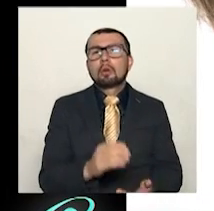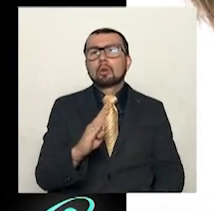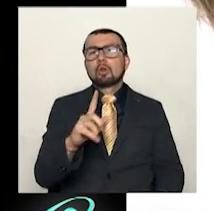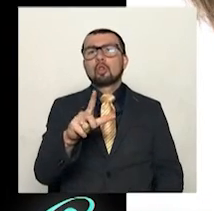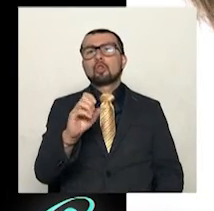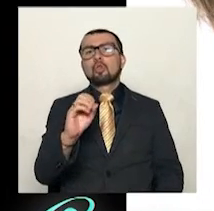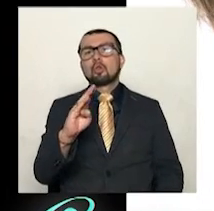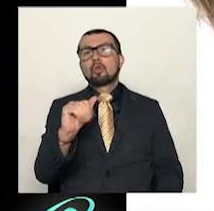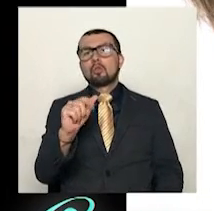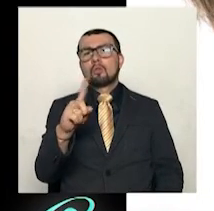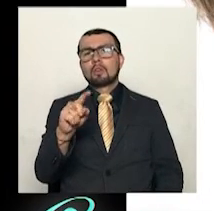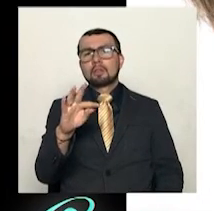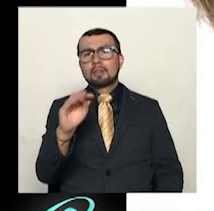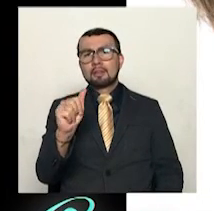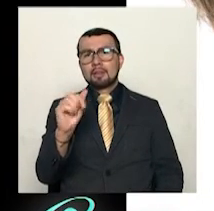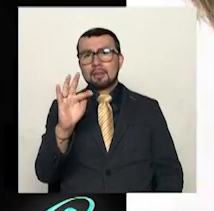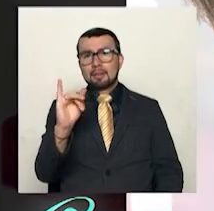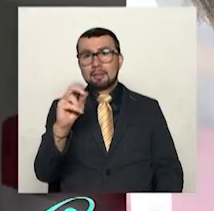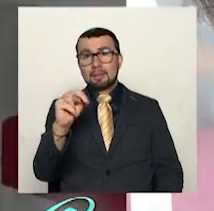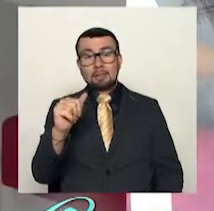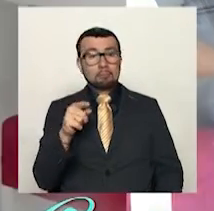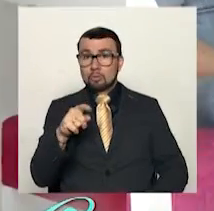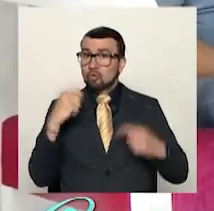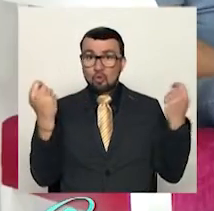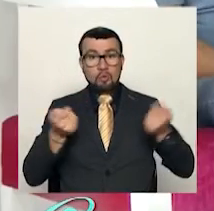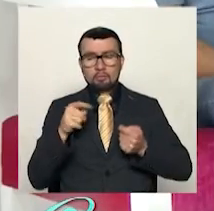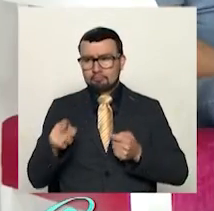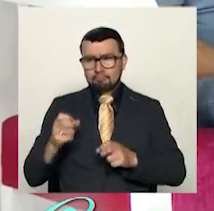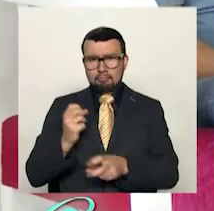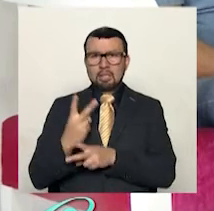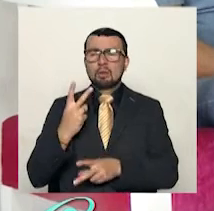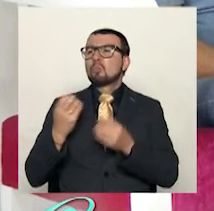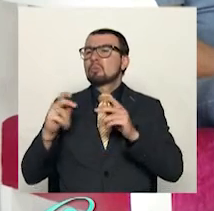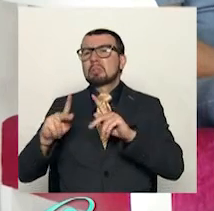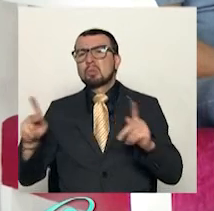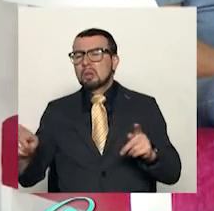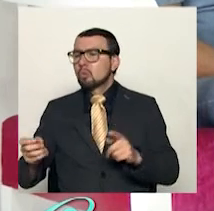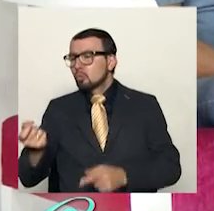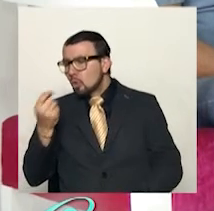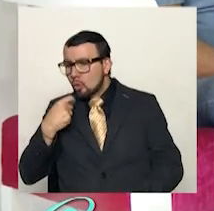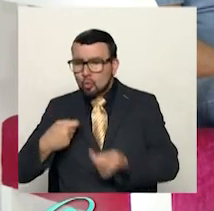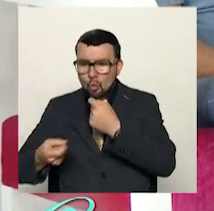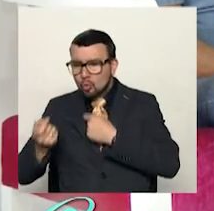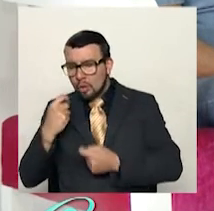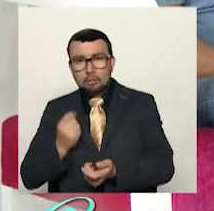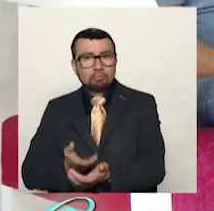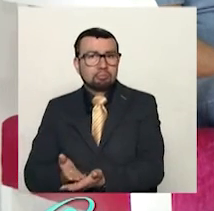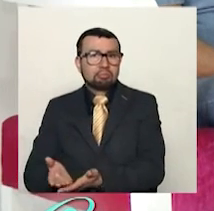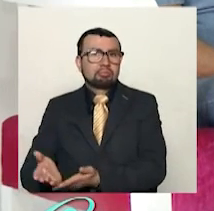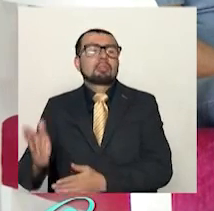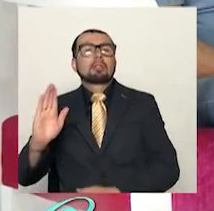en la mitad del mundo ya ni la venden de lo peligrosa que es, y todo el mundo es tomando lobastatina, atorvastatina y jengibrocilo como si fuera agua